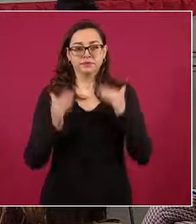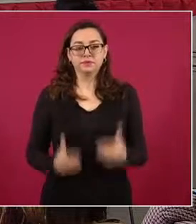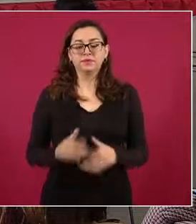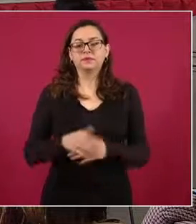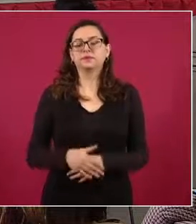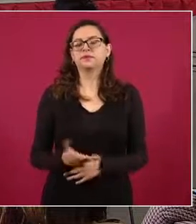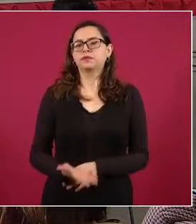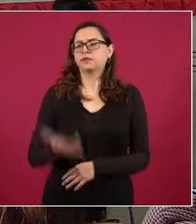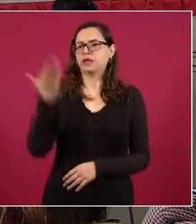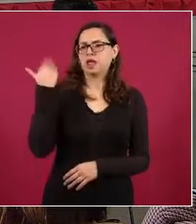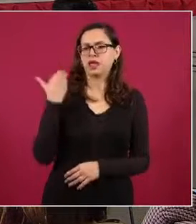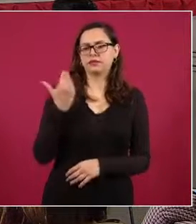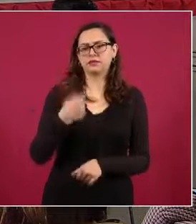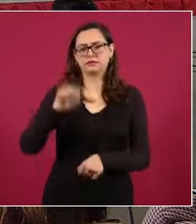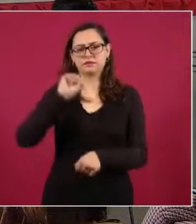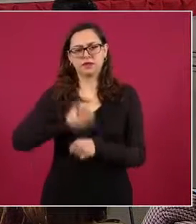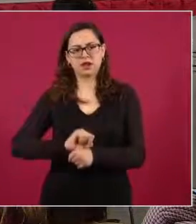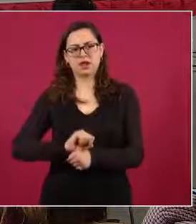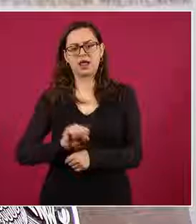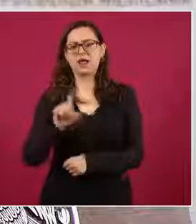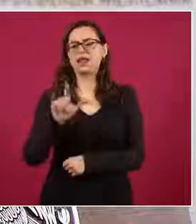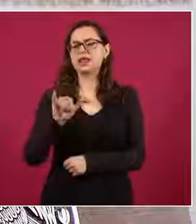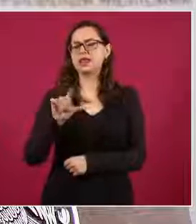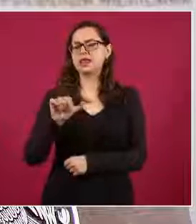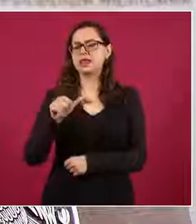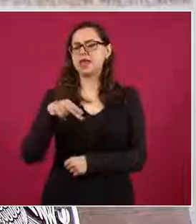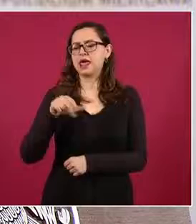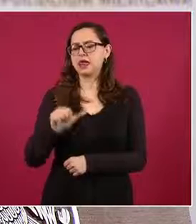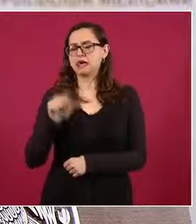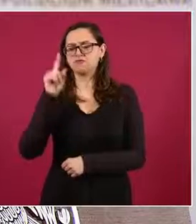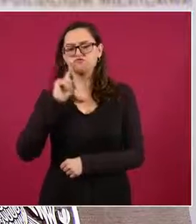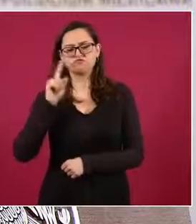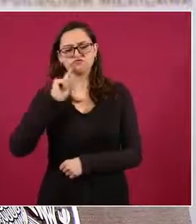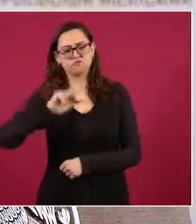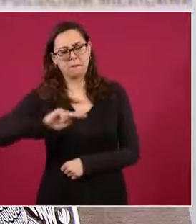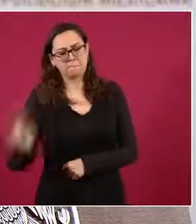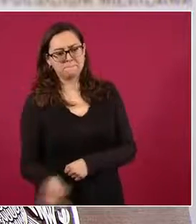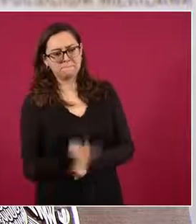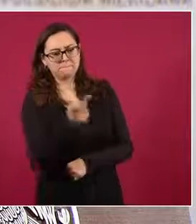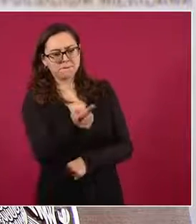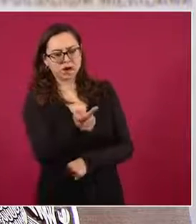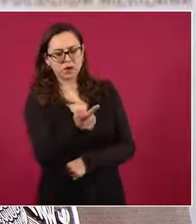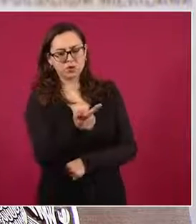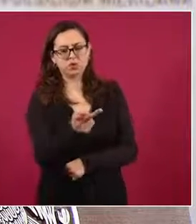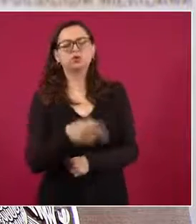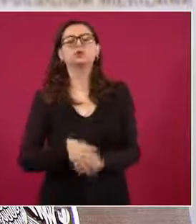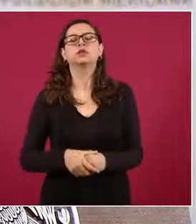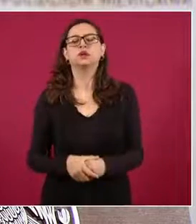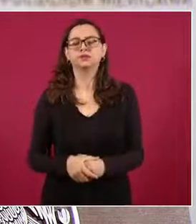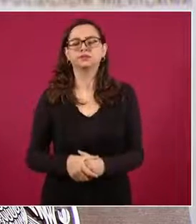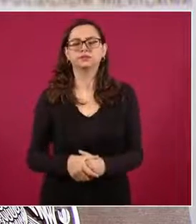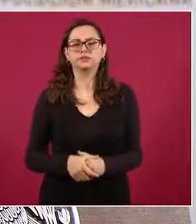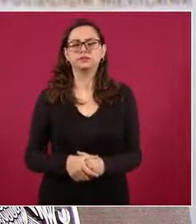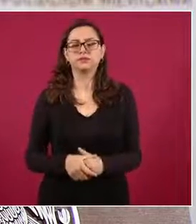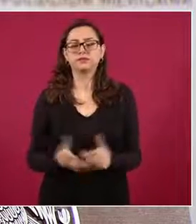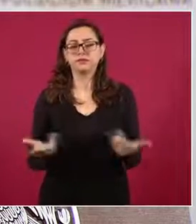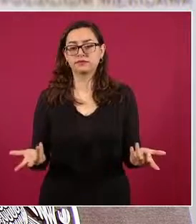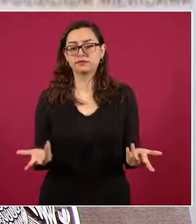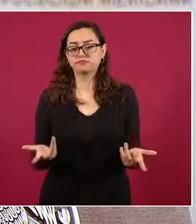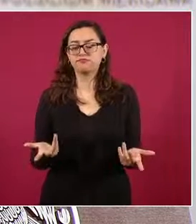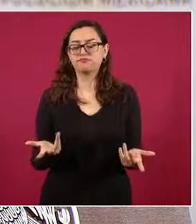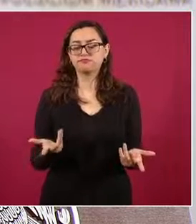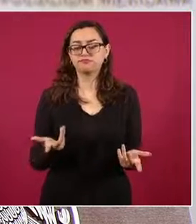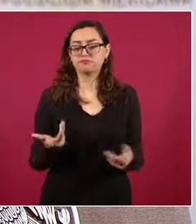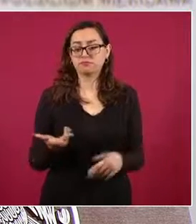Noble de Pulso Saludable la semana pasada, en miércoles, comentamos que la semana pasada, concretamente el 10 de